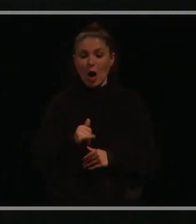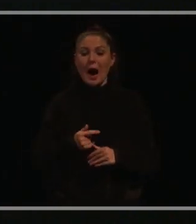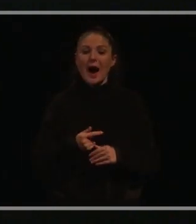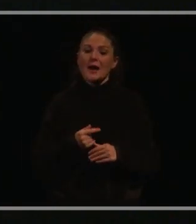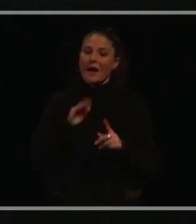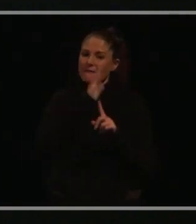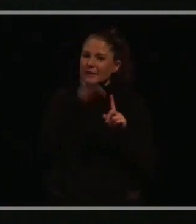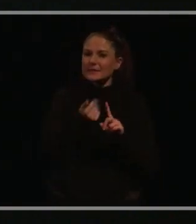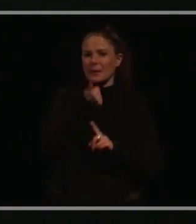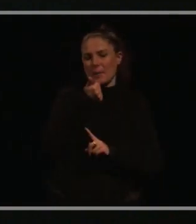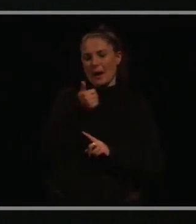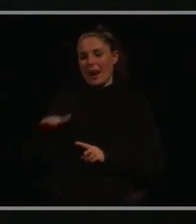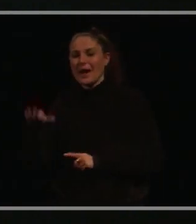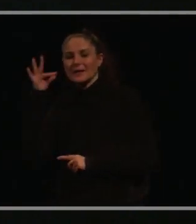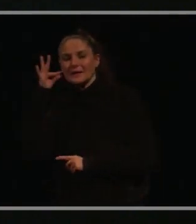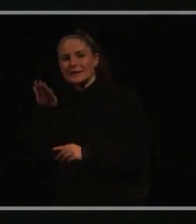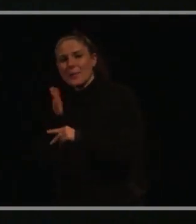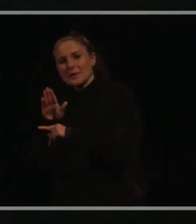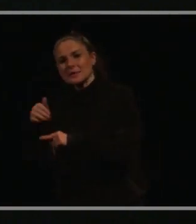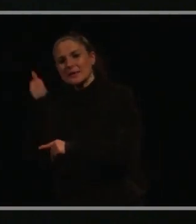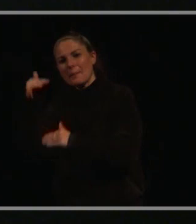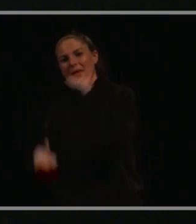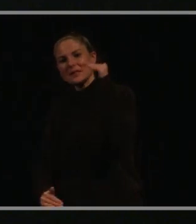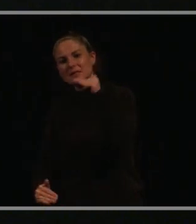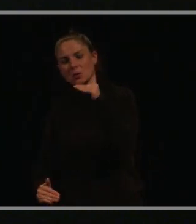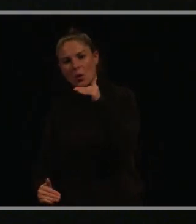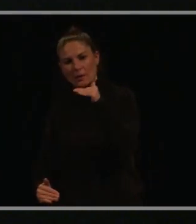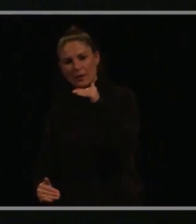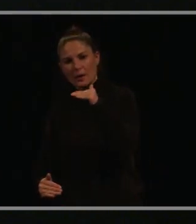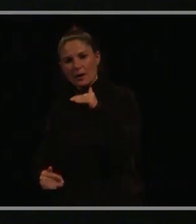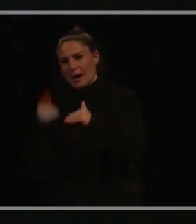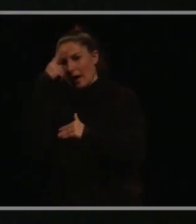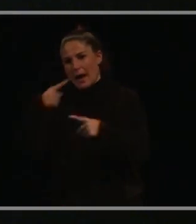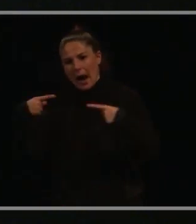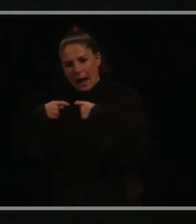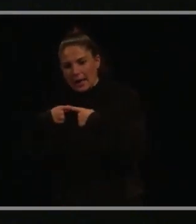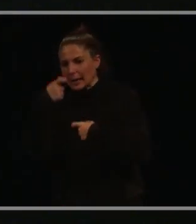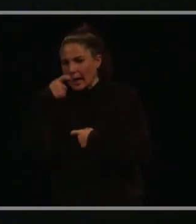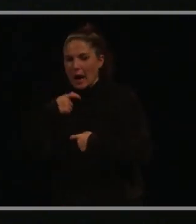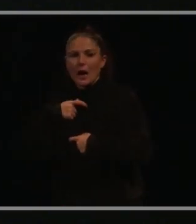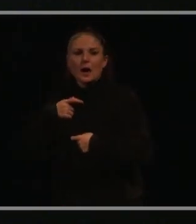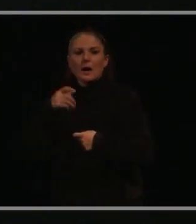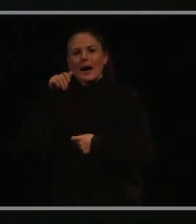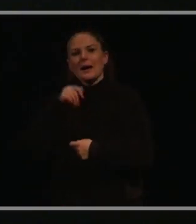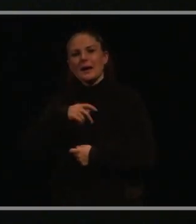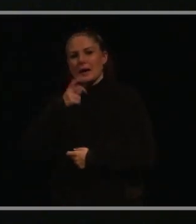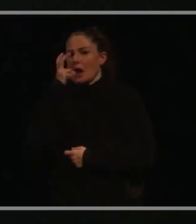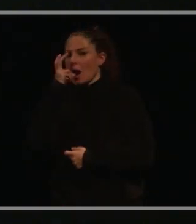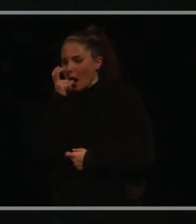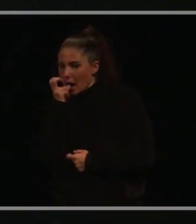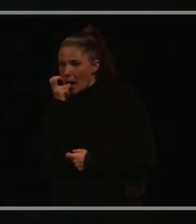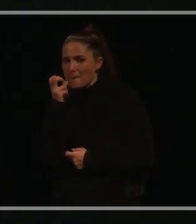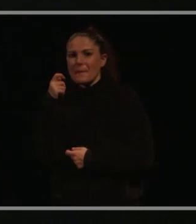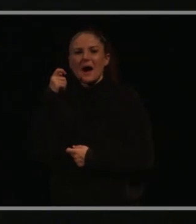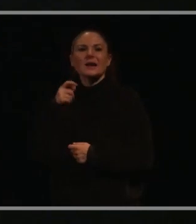anomalías congénitas. Las niñas presentan una mayor desigualdad en alergias respiratorias, asma, dermatitis y trastornos del